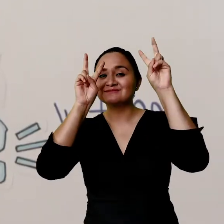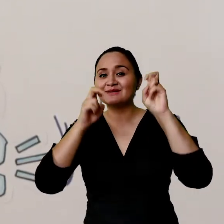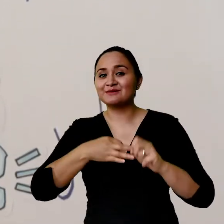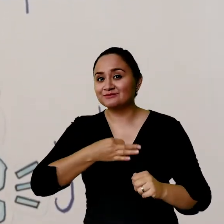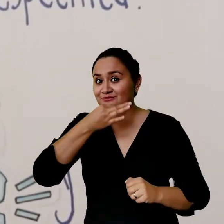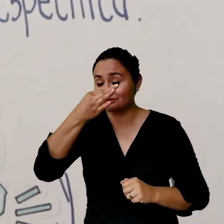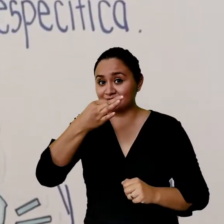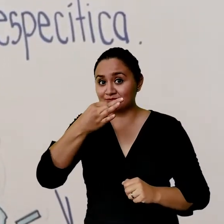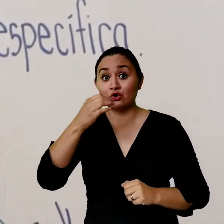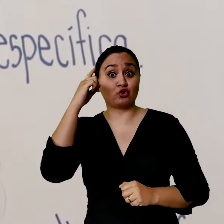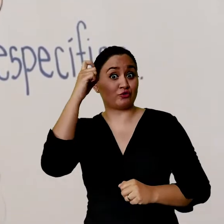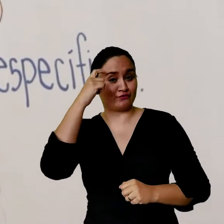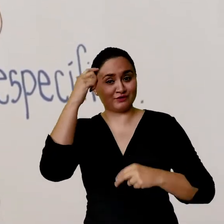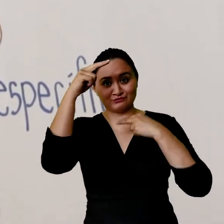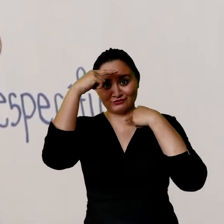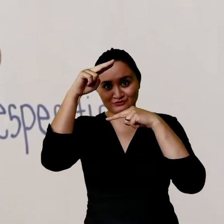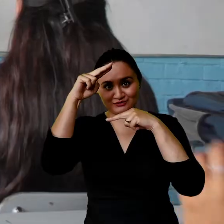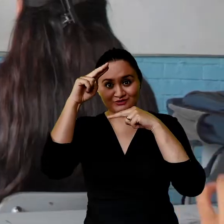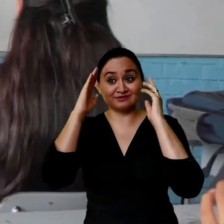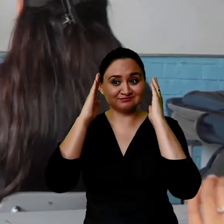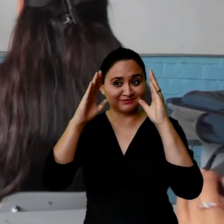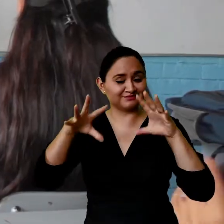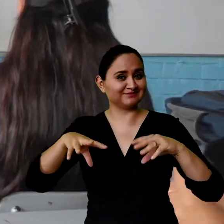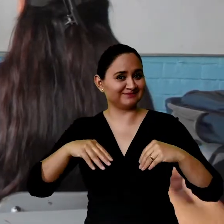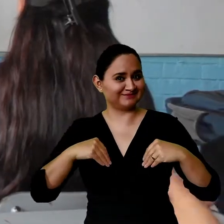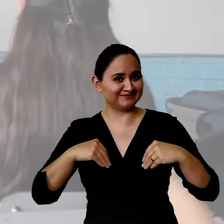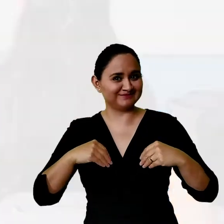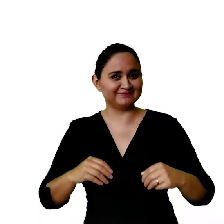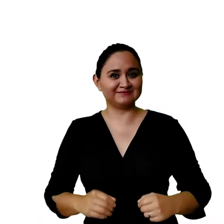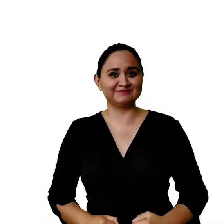y solo infórmate por canales oficiales.